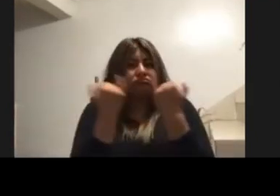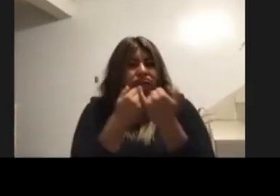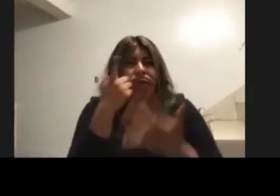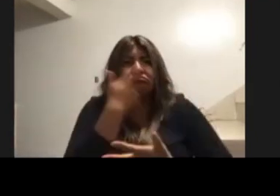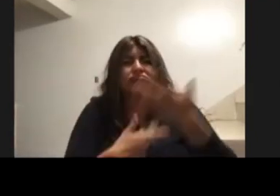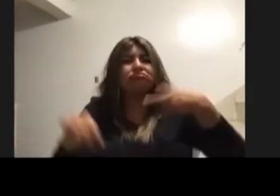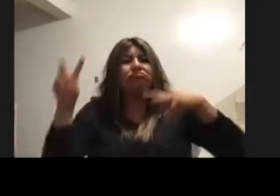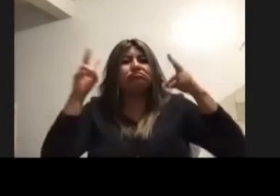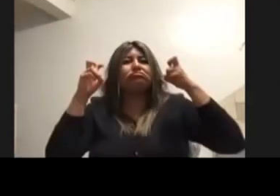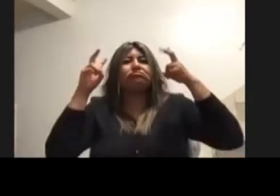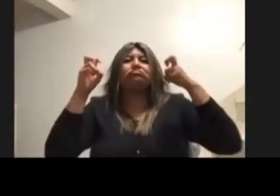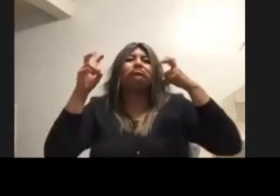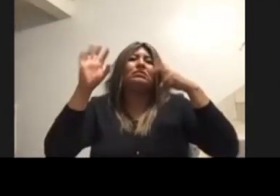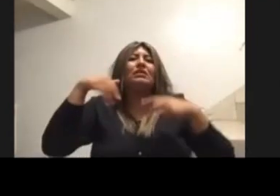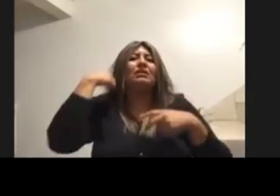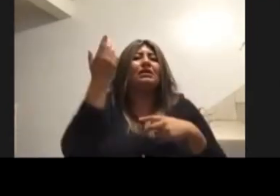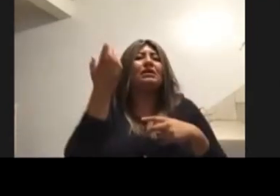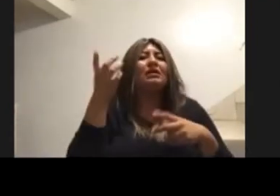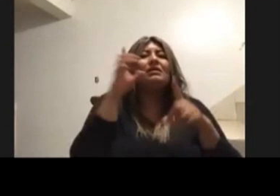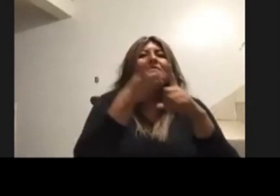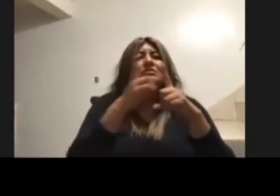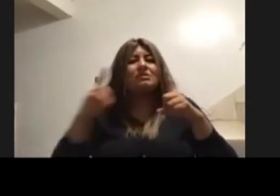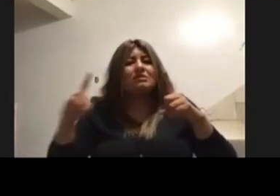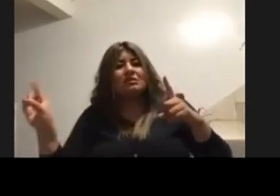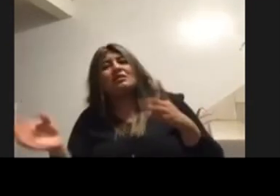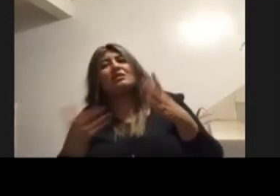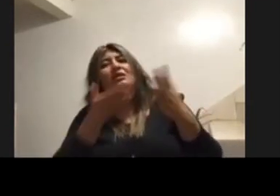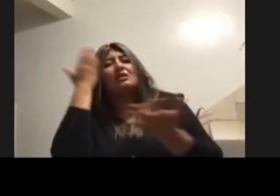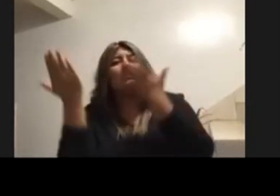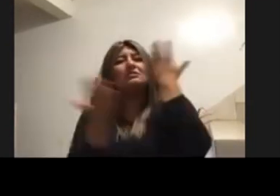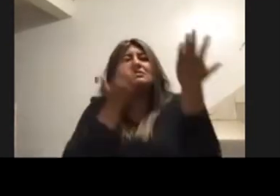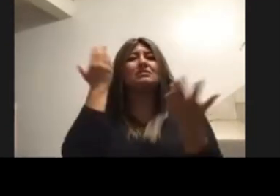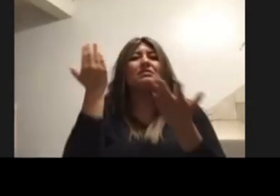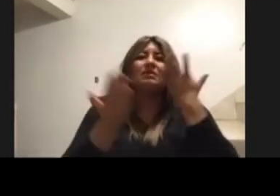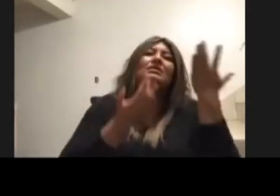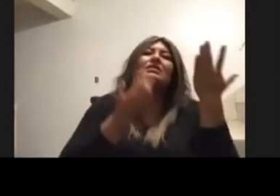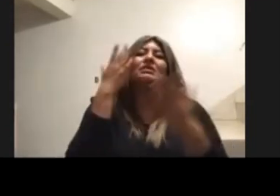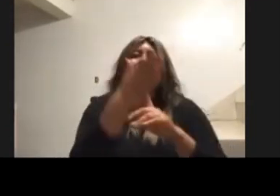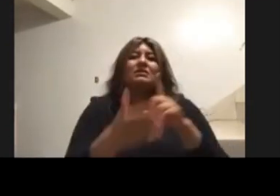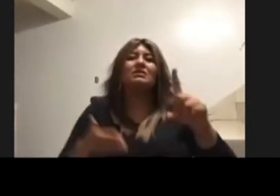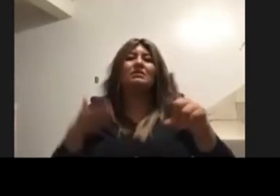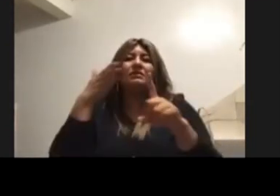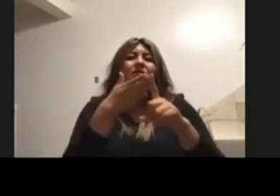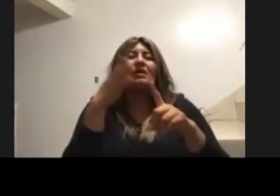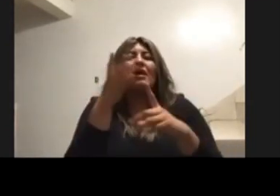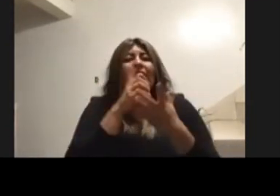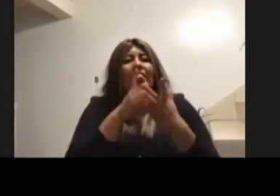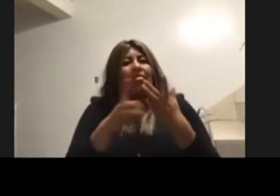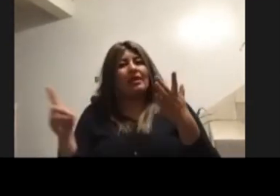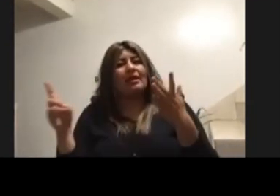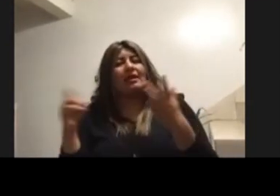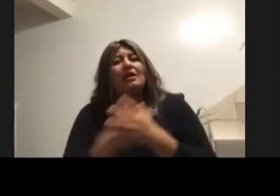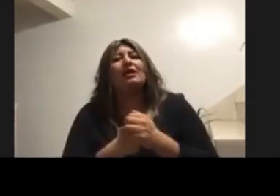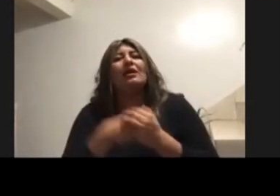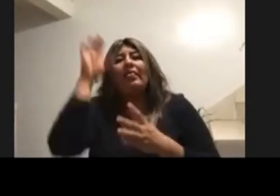esperamos desarrollar en los estudiantes que están enfocadas hacia el desarrollo justamente de esta